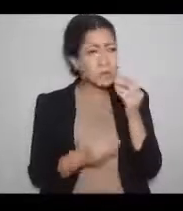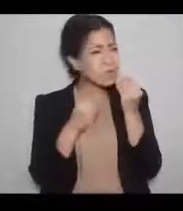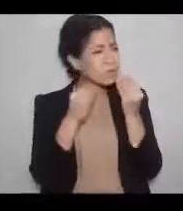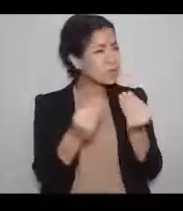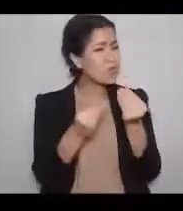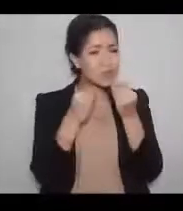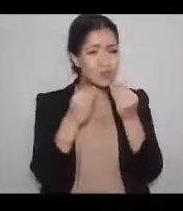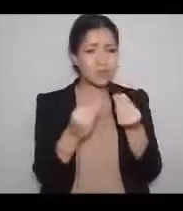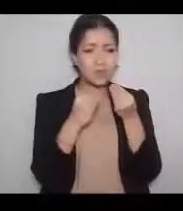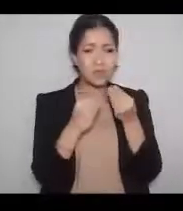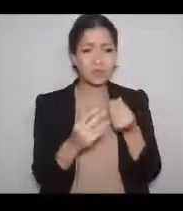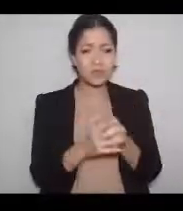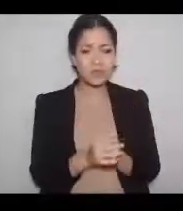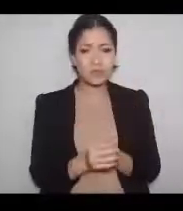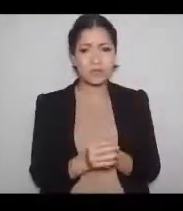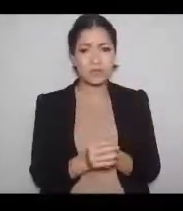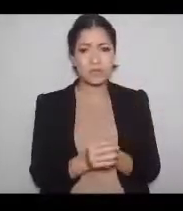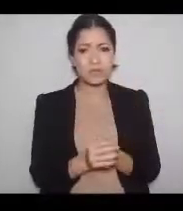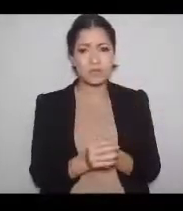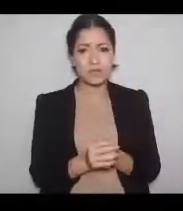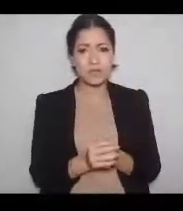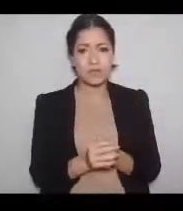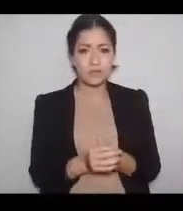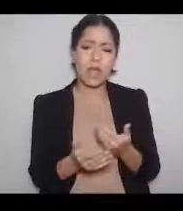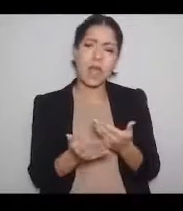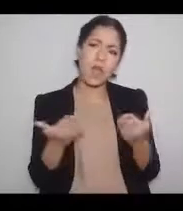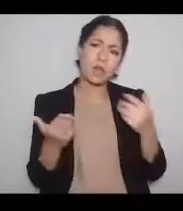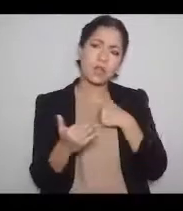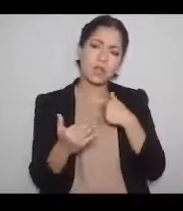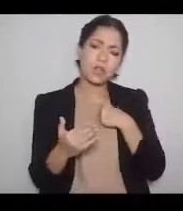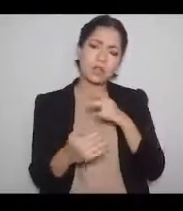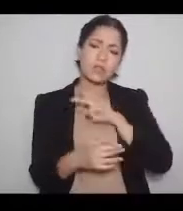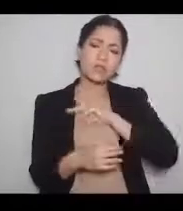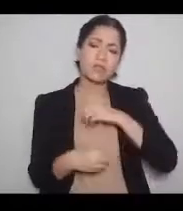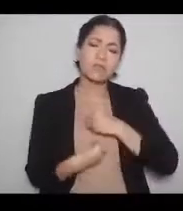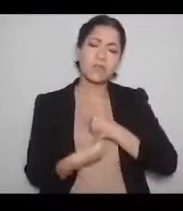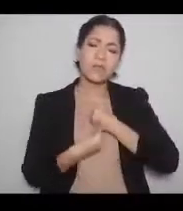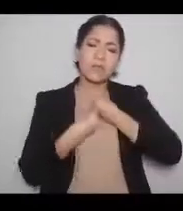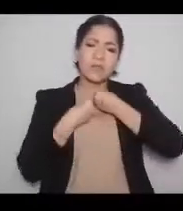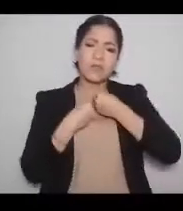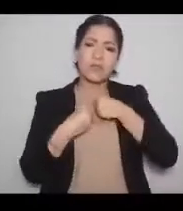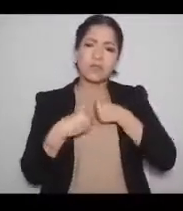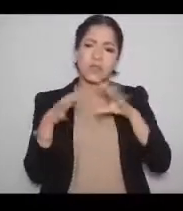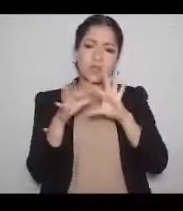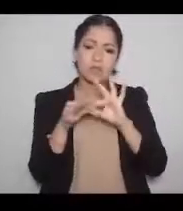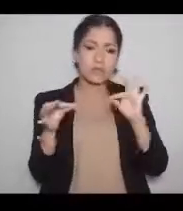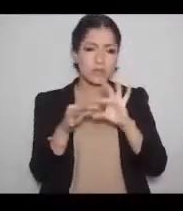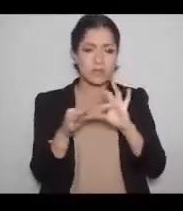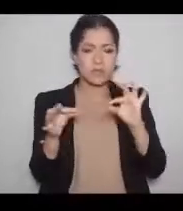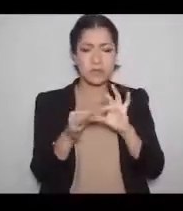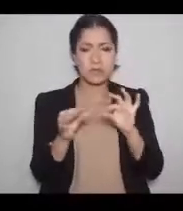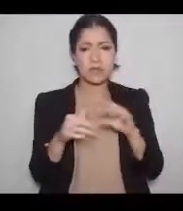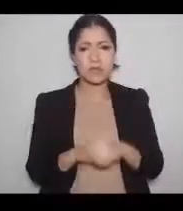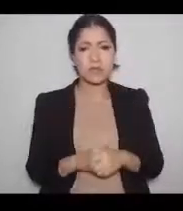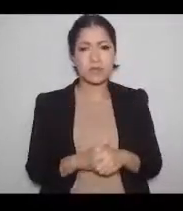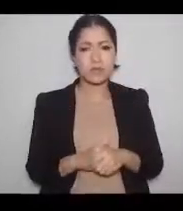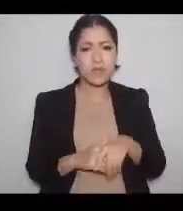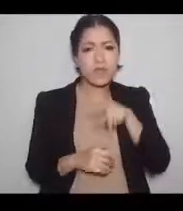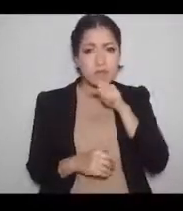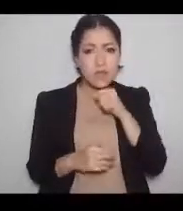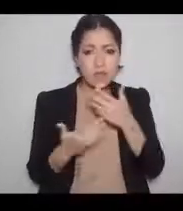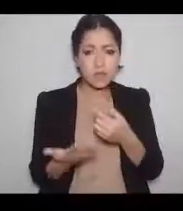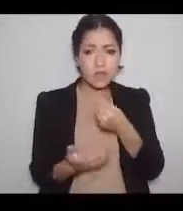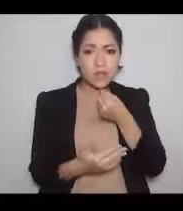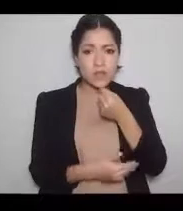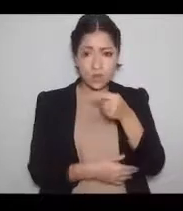¿Fuiste feliz de niño? ¿Qué chingados te importa? ¿Fuiste feliz con tu abuela? Sí, ¿y qué? Ah, vaya, por lo menos te fue mejor que al otro Kepler.